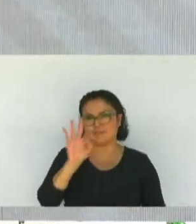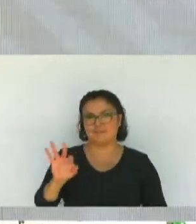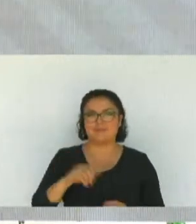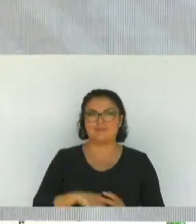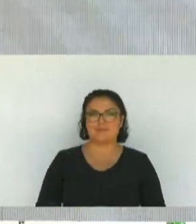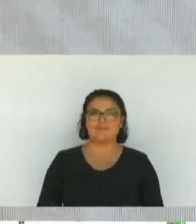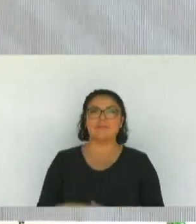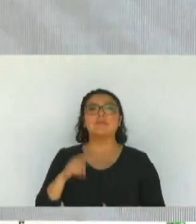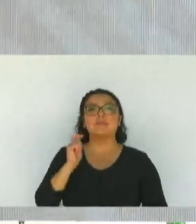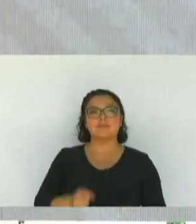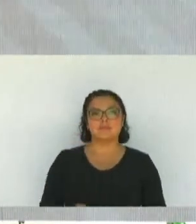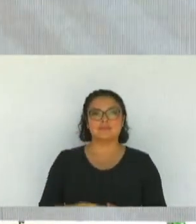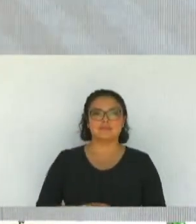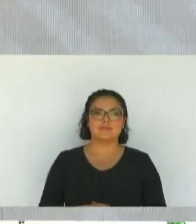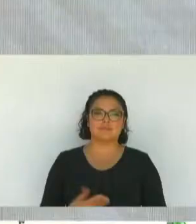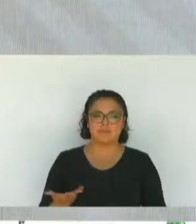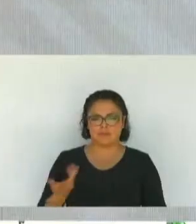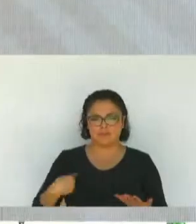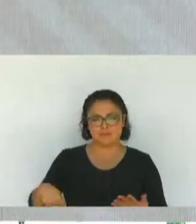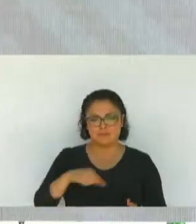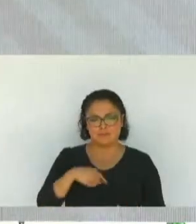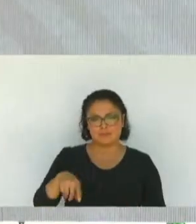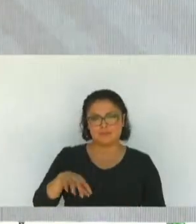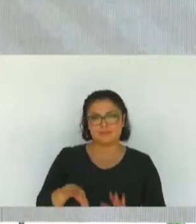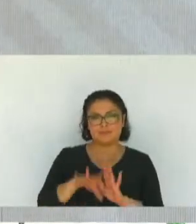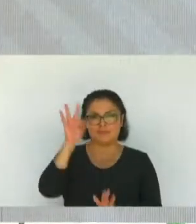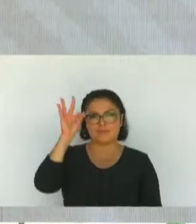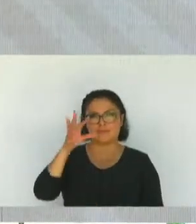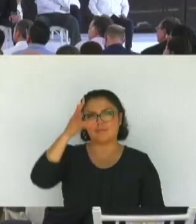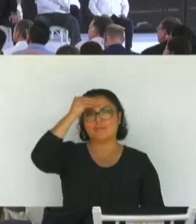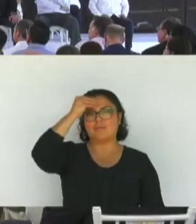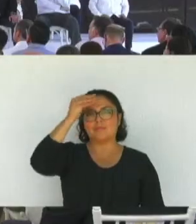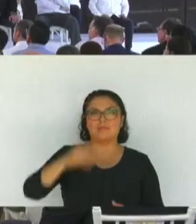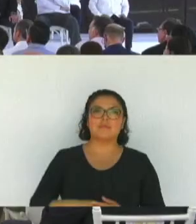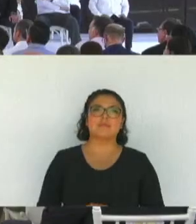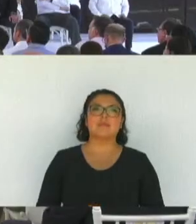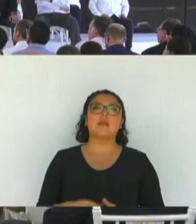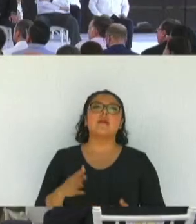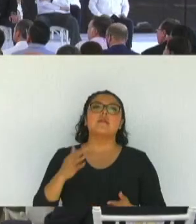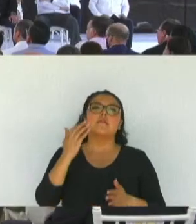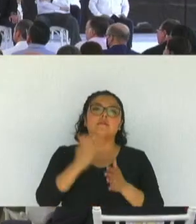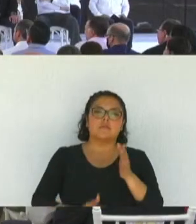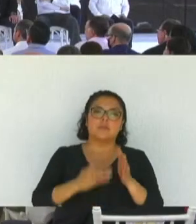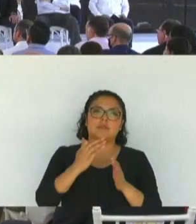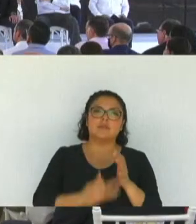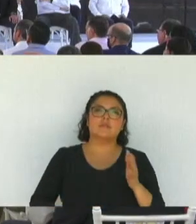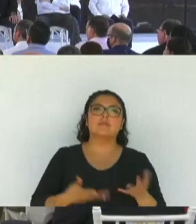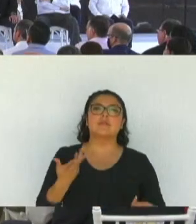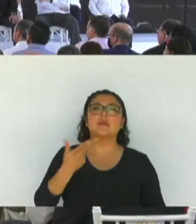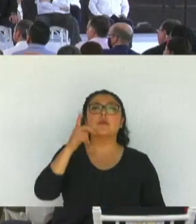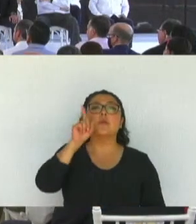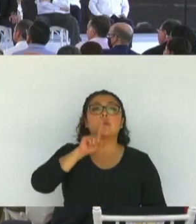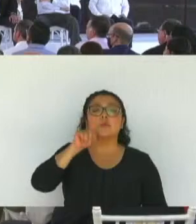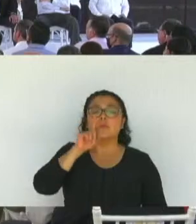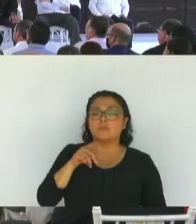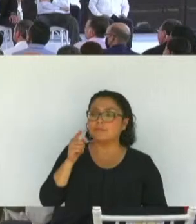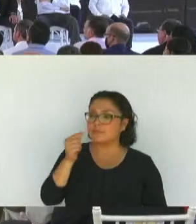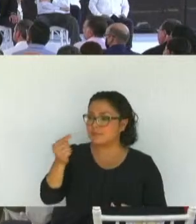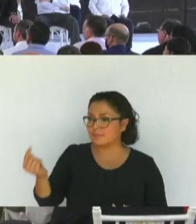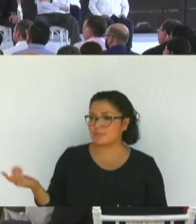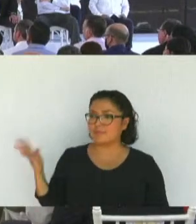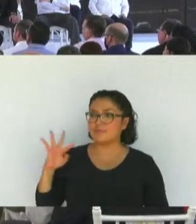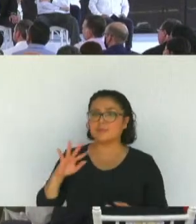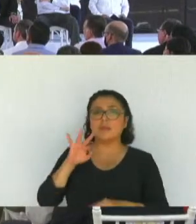significa esto? ¿Qué nos hace pensar? Que había muchos elementos no integrados al salario que se le daban a las mujeres por su condición de ser mujer,